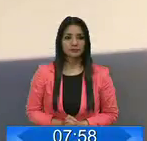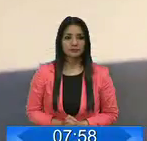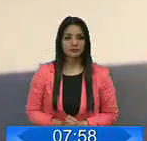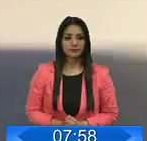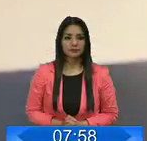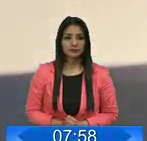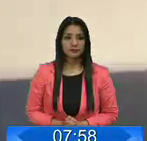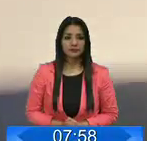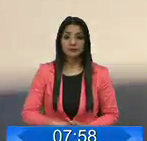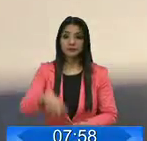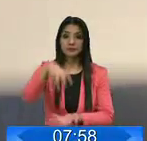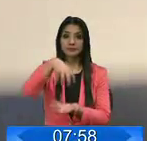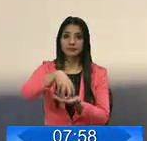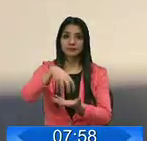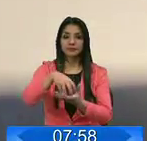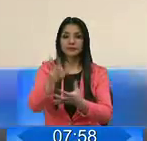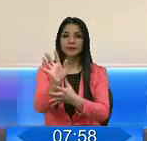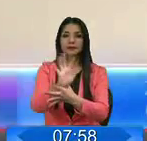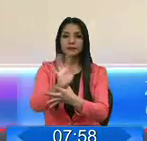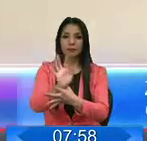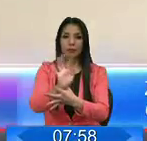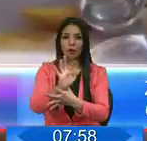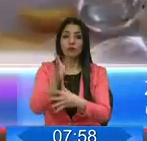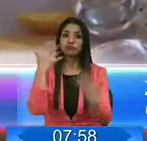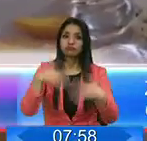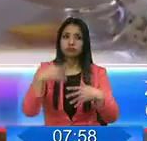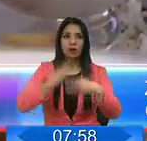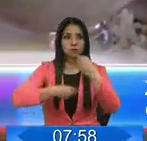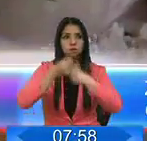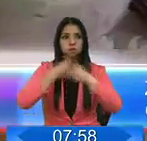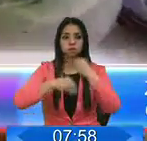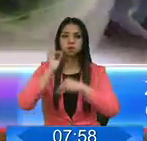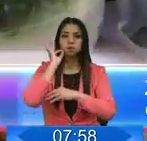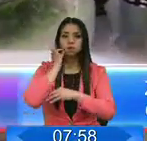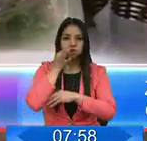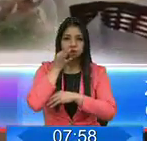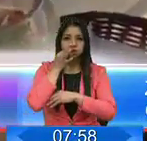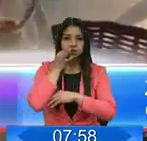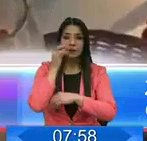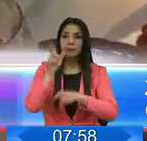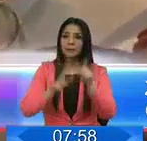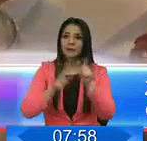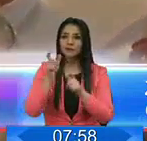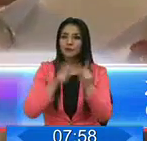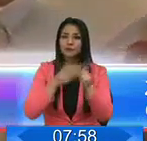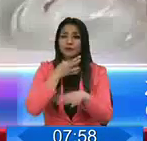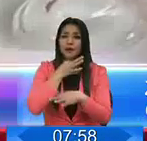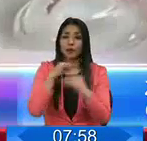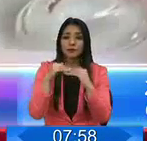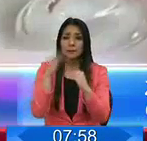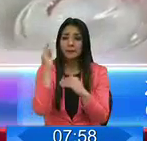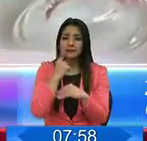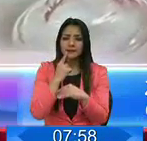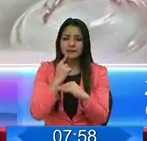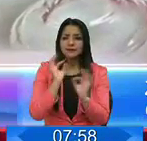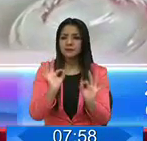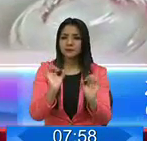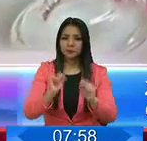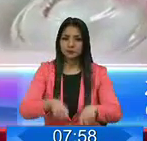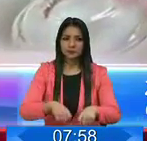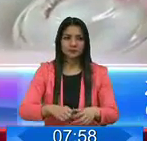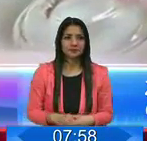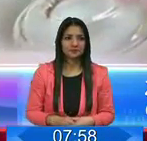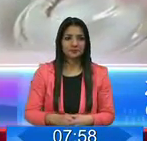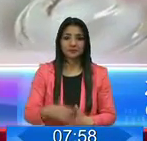La provincia de Zamora Chinchipe tiene una gastronomía exquisita que complace hasta los paladares más exigentes. Entre sus